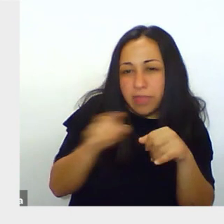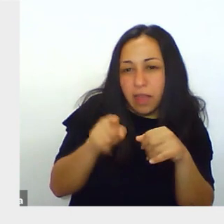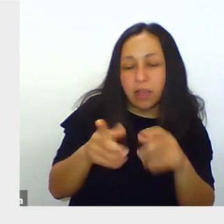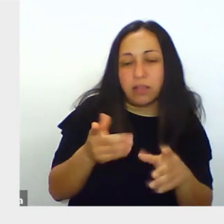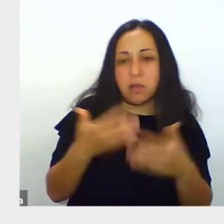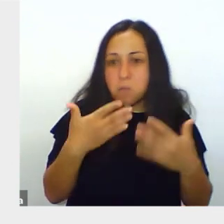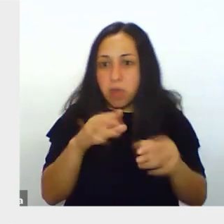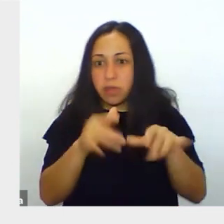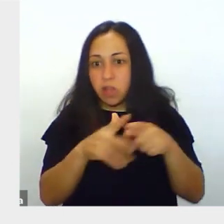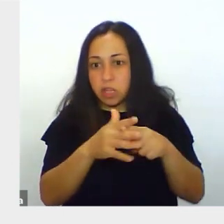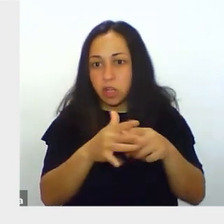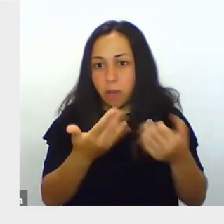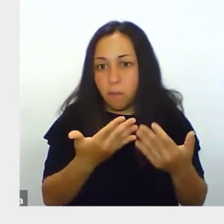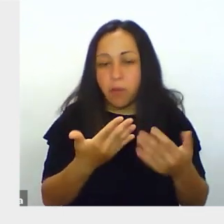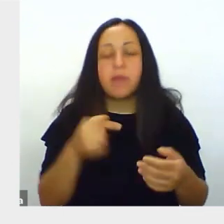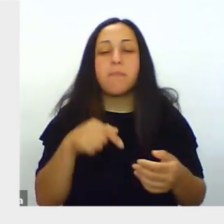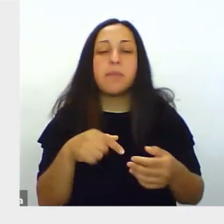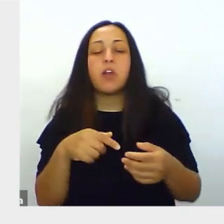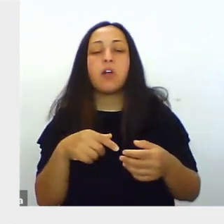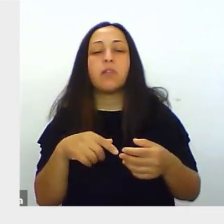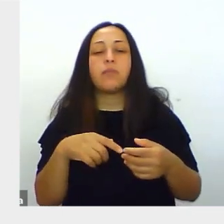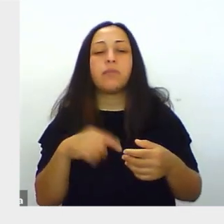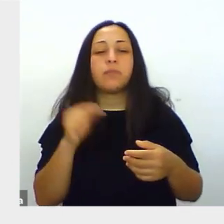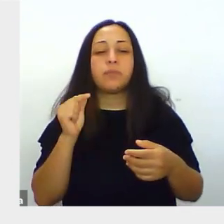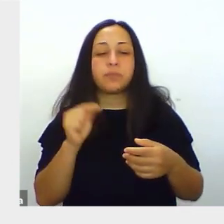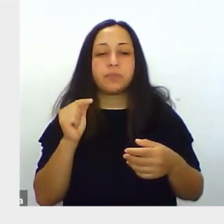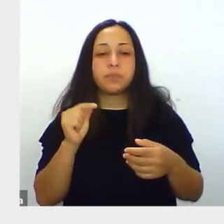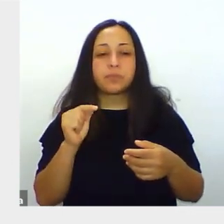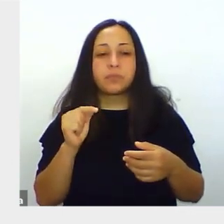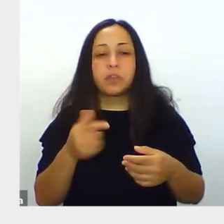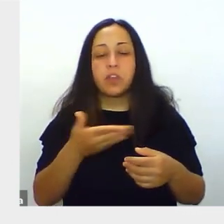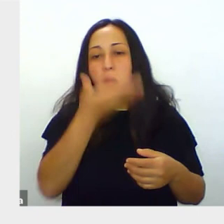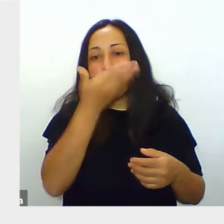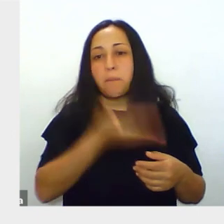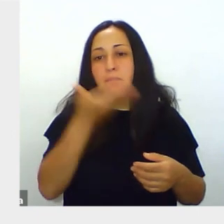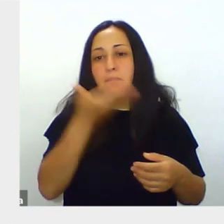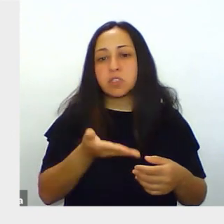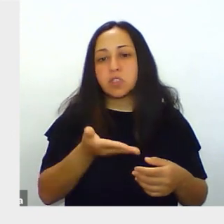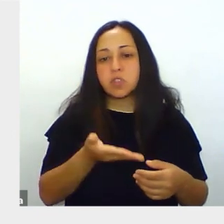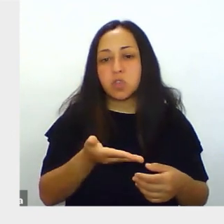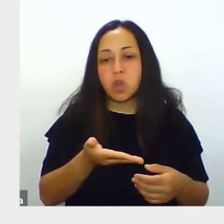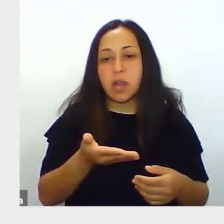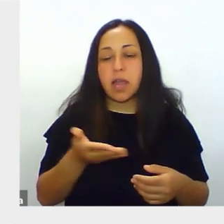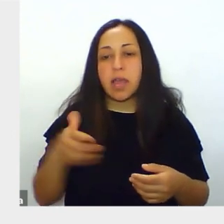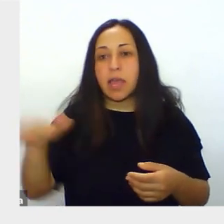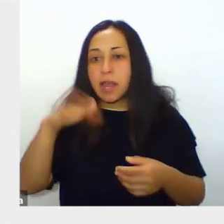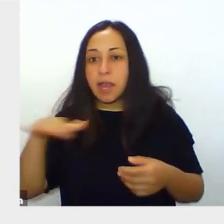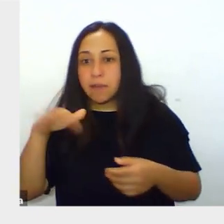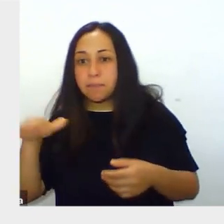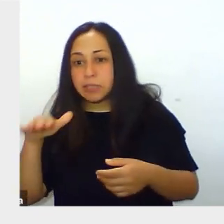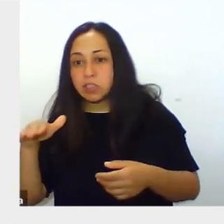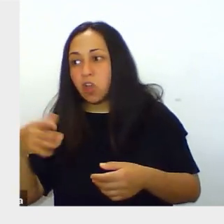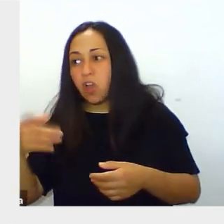¿no? Pero en definitiva el hecho de que sea con personas de repente que conocemos en el espacio físico también nos abre un poquito